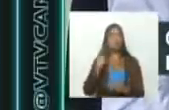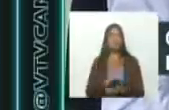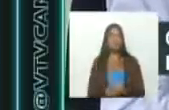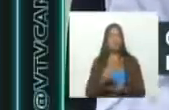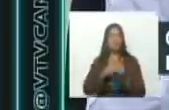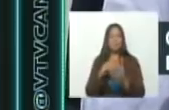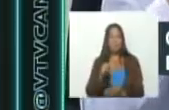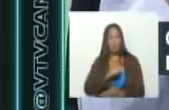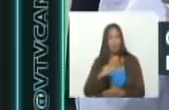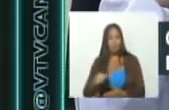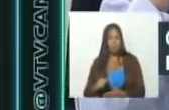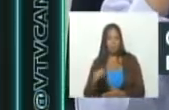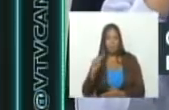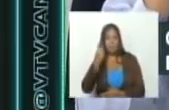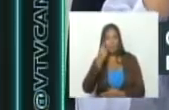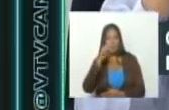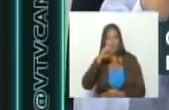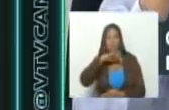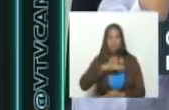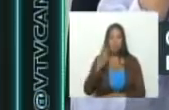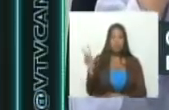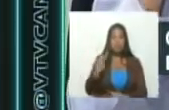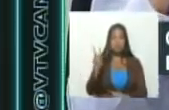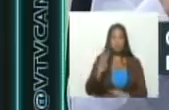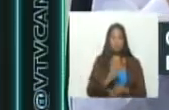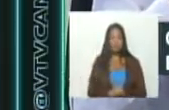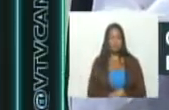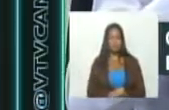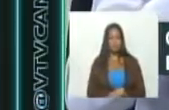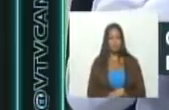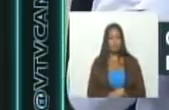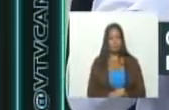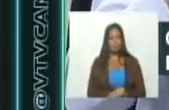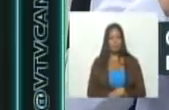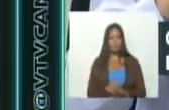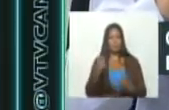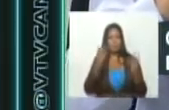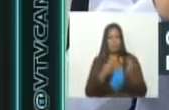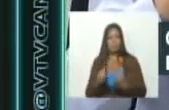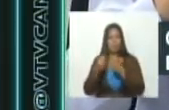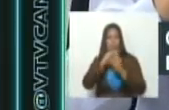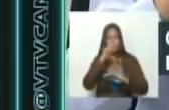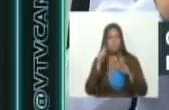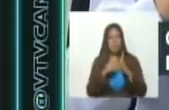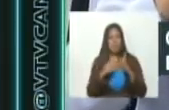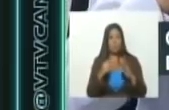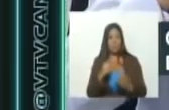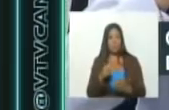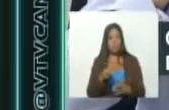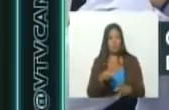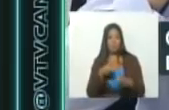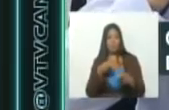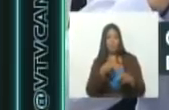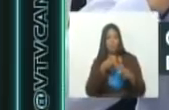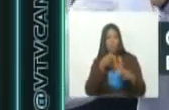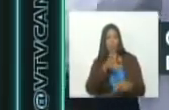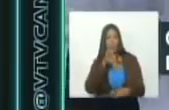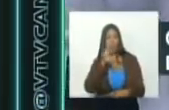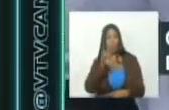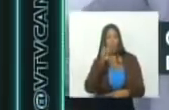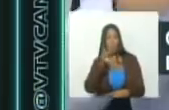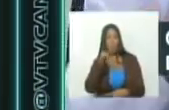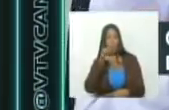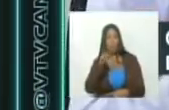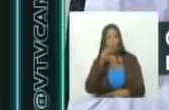estaban poniendo los privados por primera vez en la historia venezolana. Una economía absolutamente parasitaria, donde los empresarios hacían